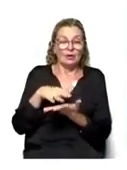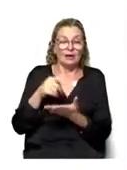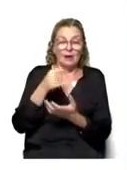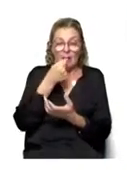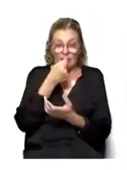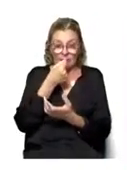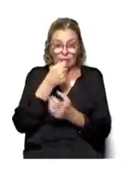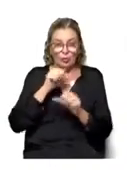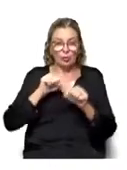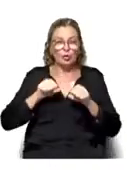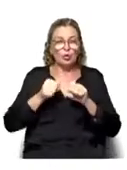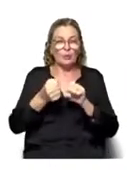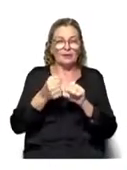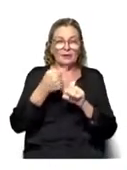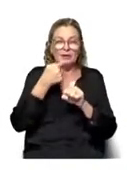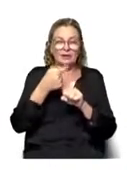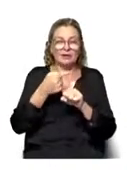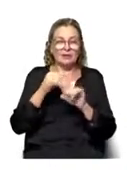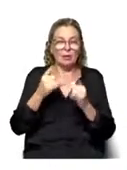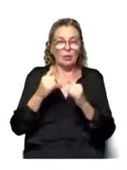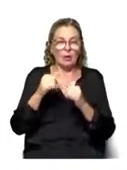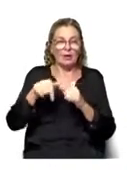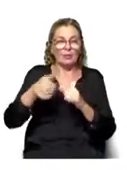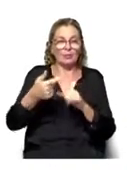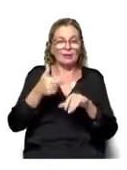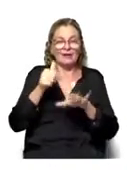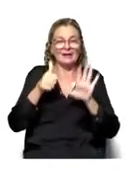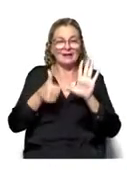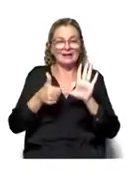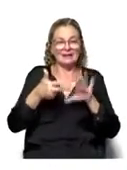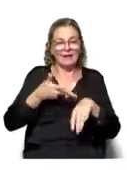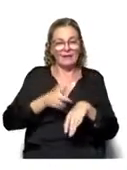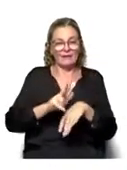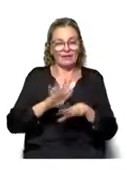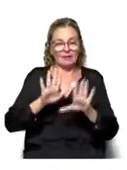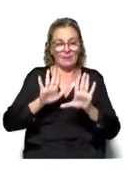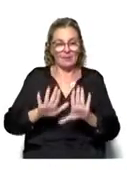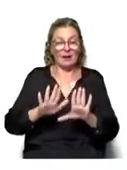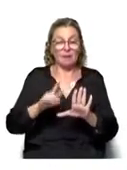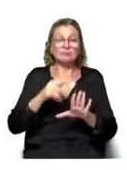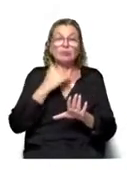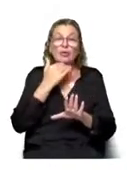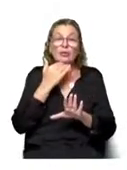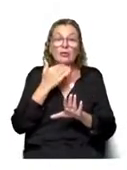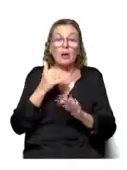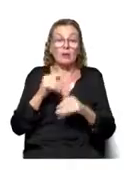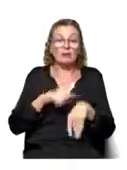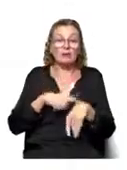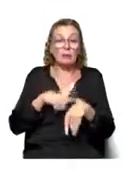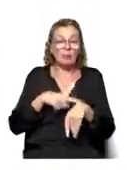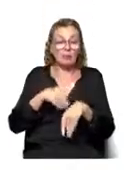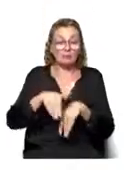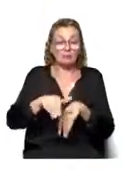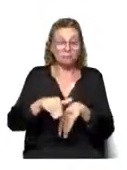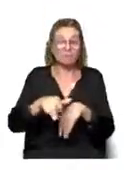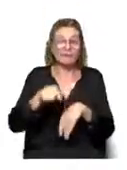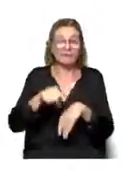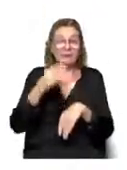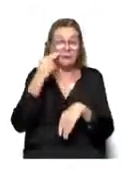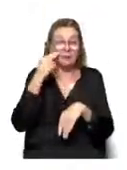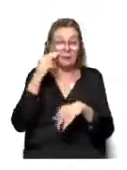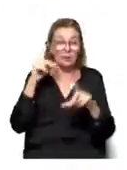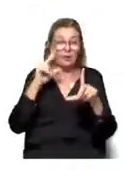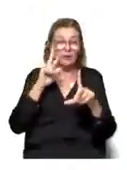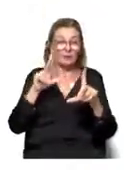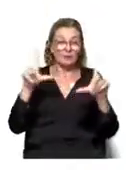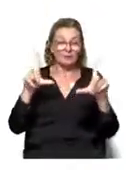a suspender lo que restaba por jugarse de la sexta fecha y parar la actividad por tiempo indeterminado. A raíz de este hecho, ahí lo ven en pantalla,